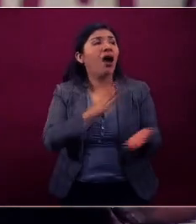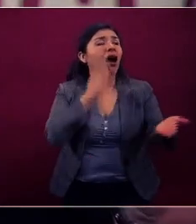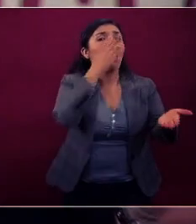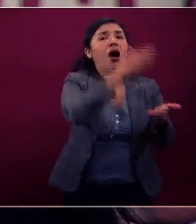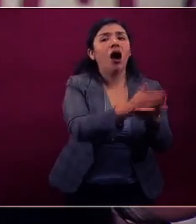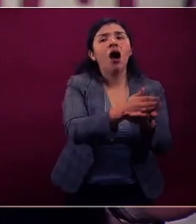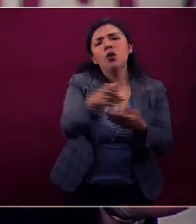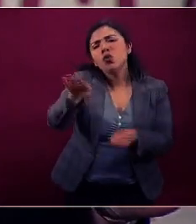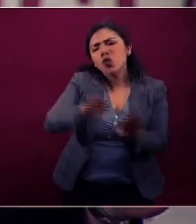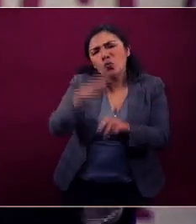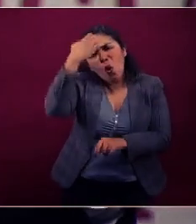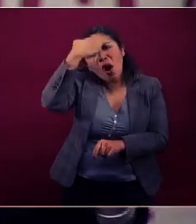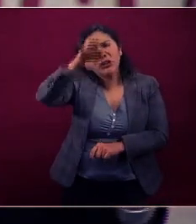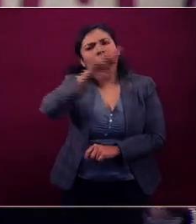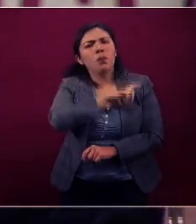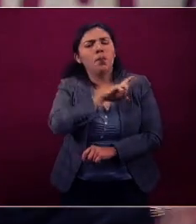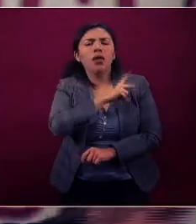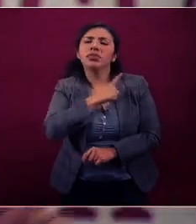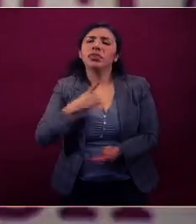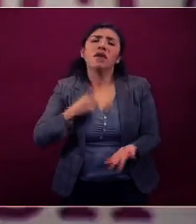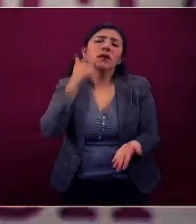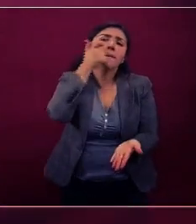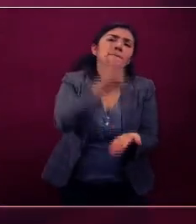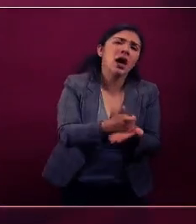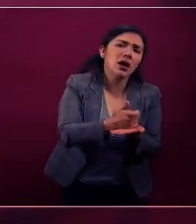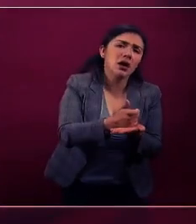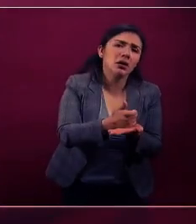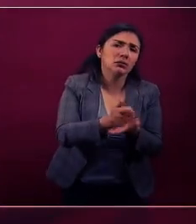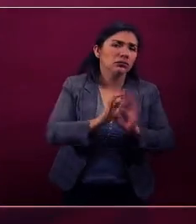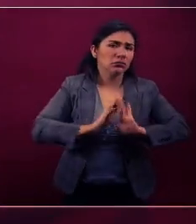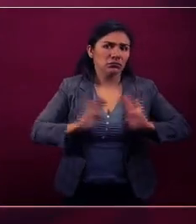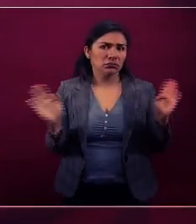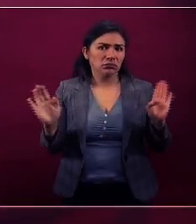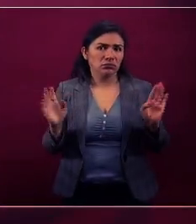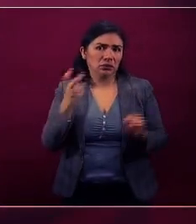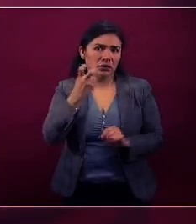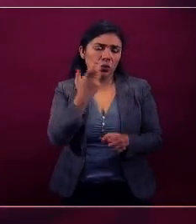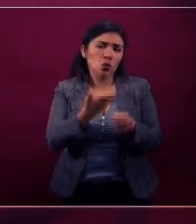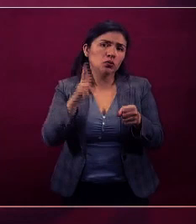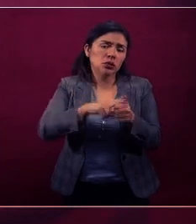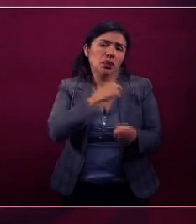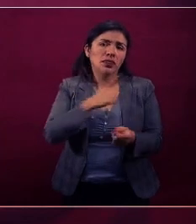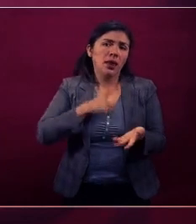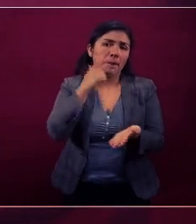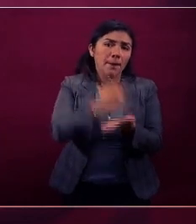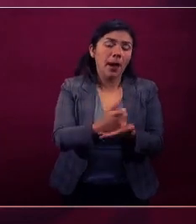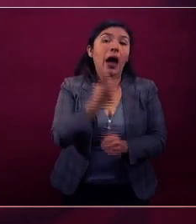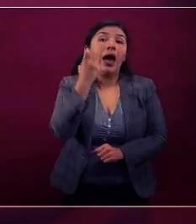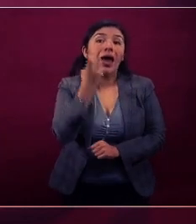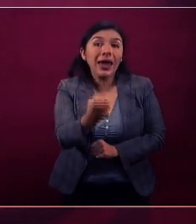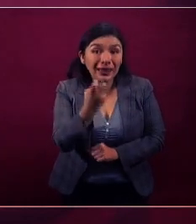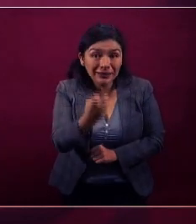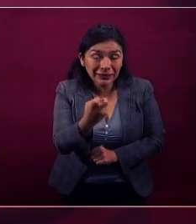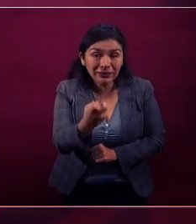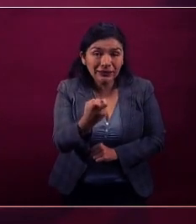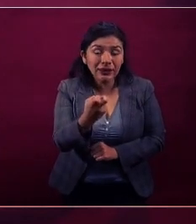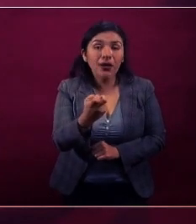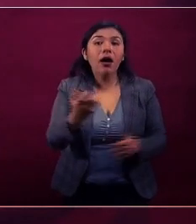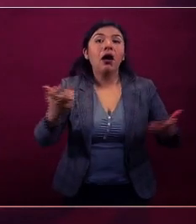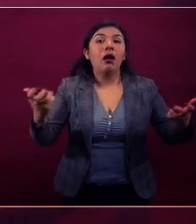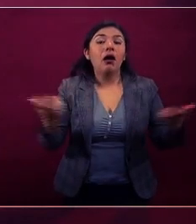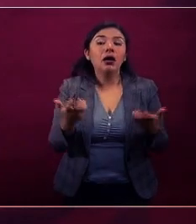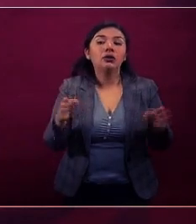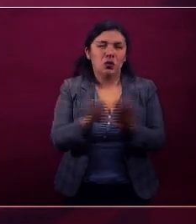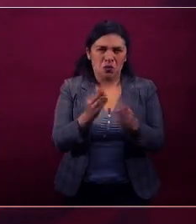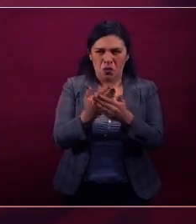un particular y tienes que pagar lo que sería el caso en los hospitales. Entonces, esto ha permitido,